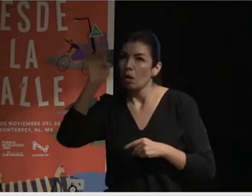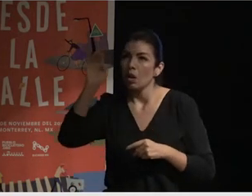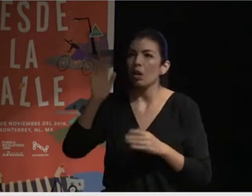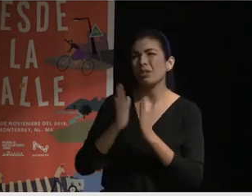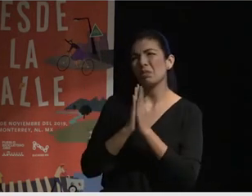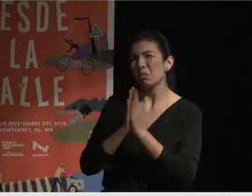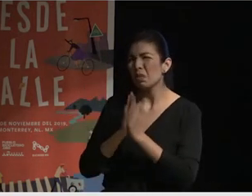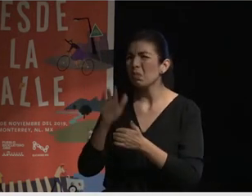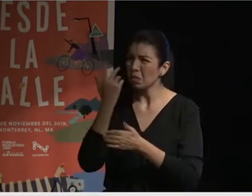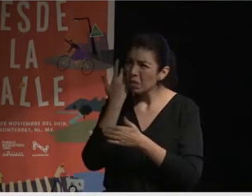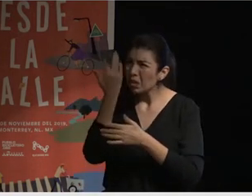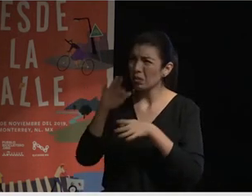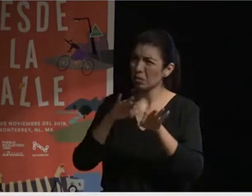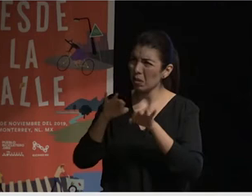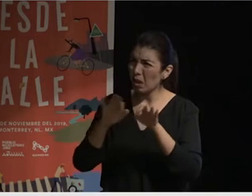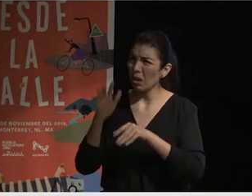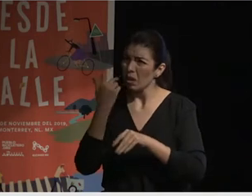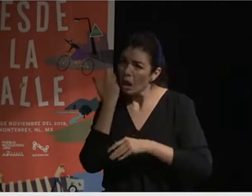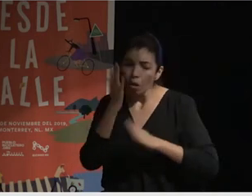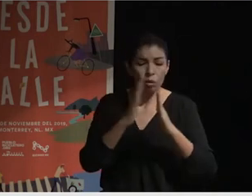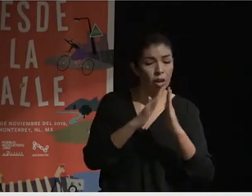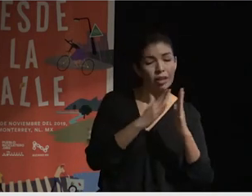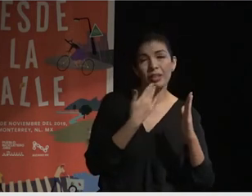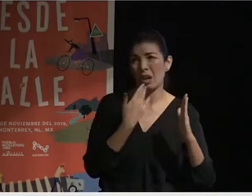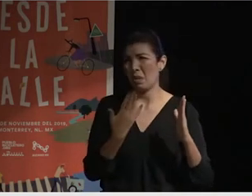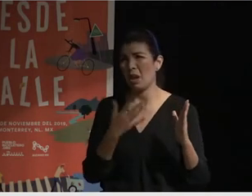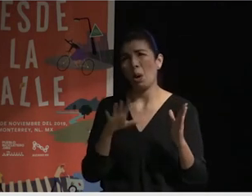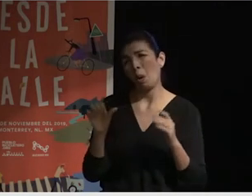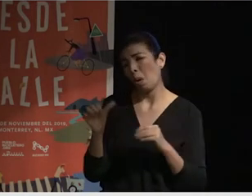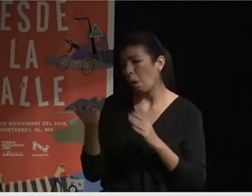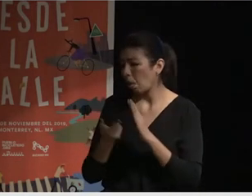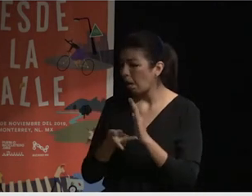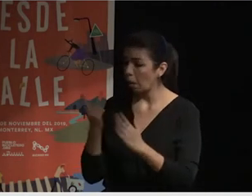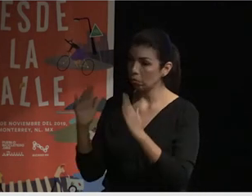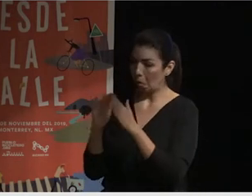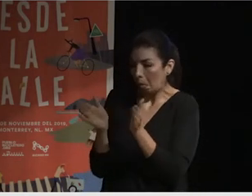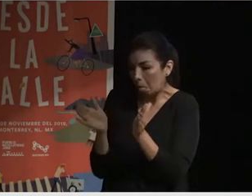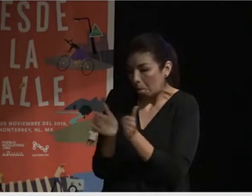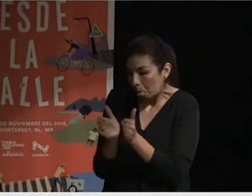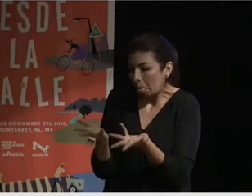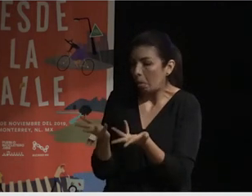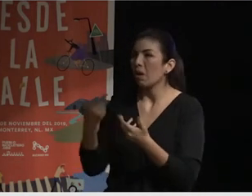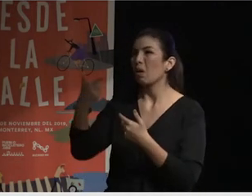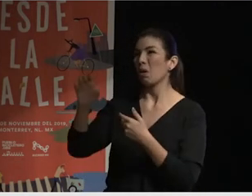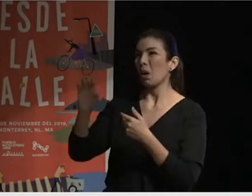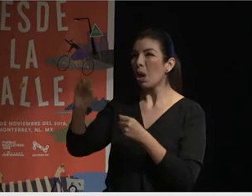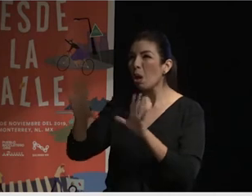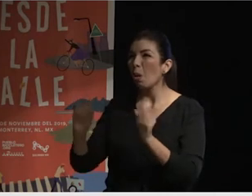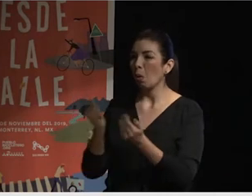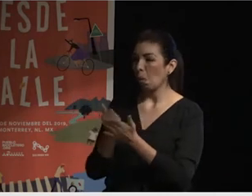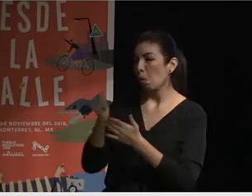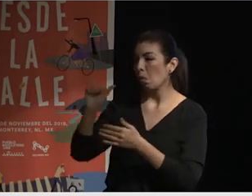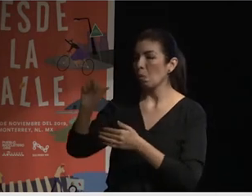ni Aras, ni Homex, creo que son los de acá, queremos vivir en colectividades, que tengamos propiedades colectivas.